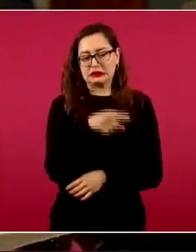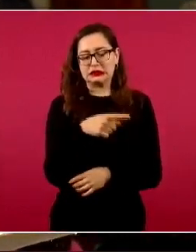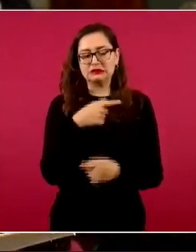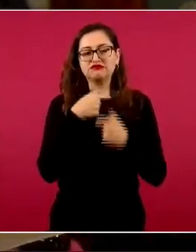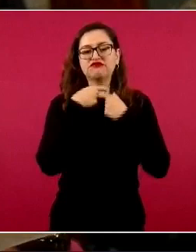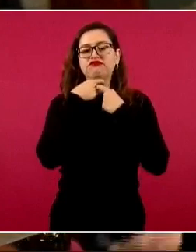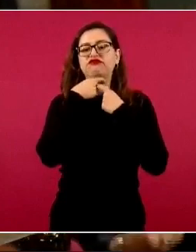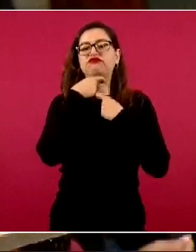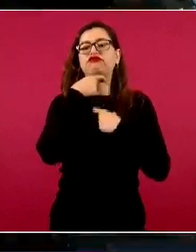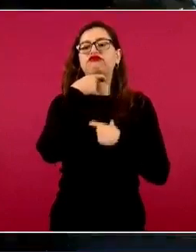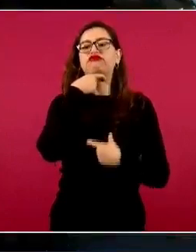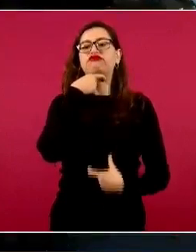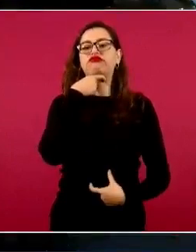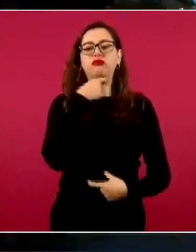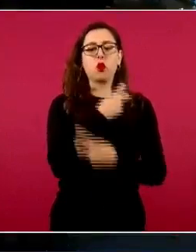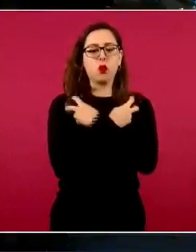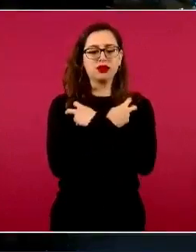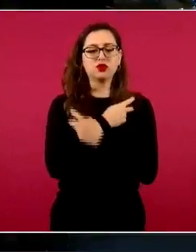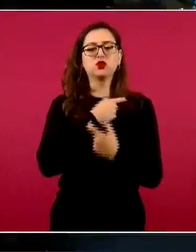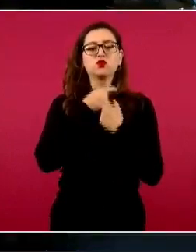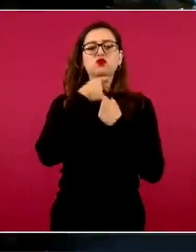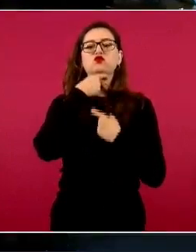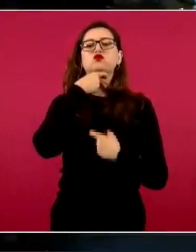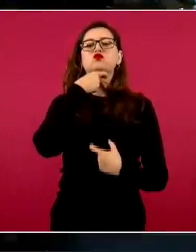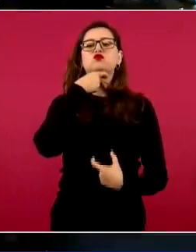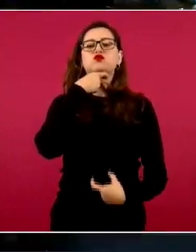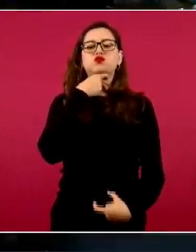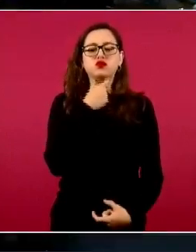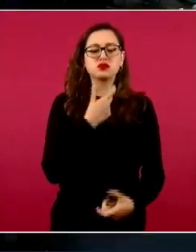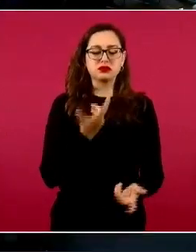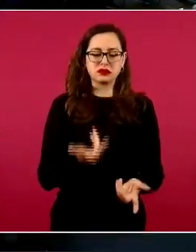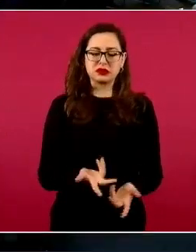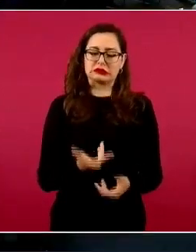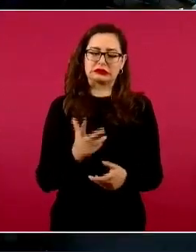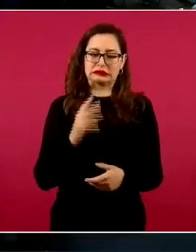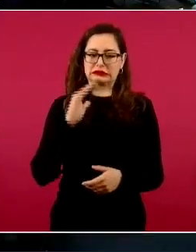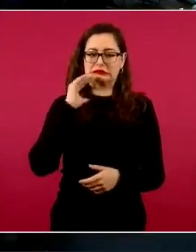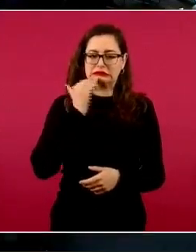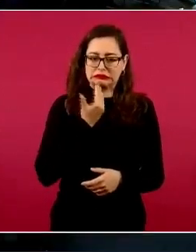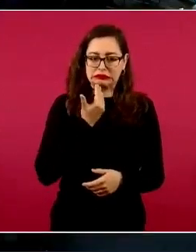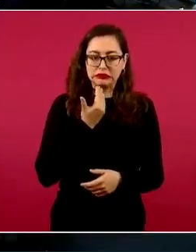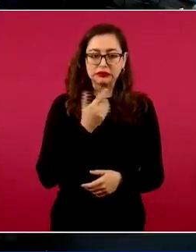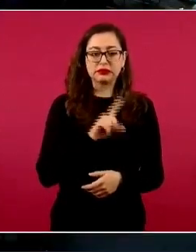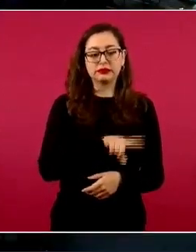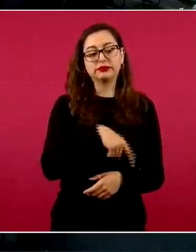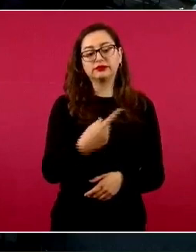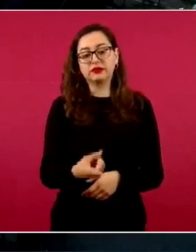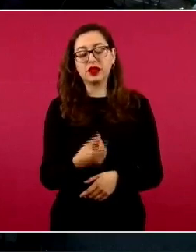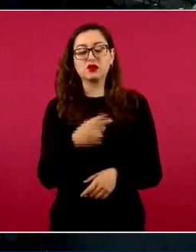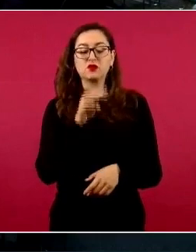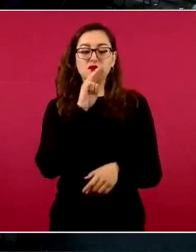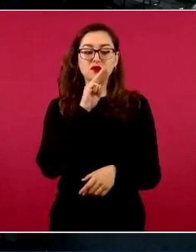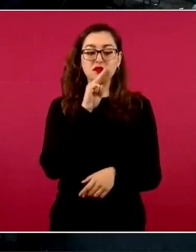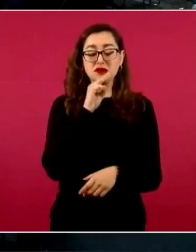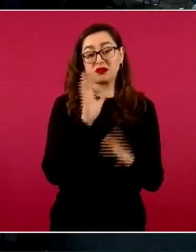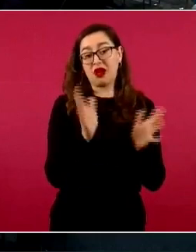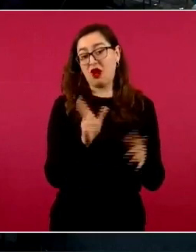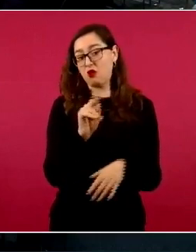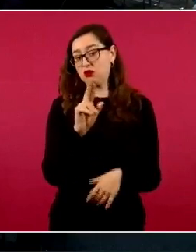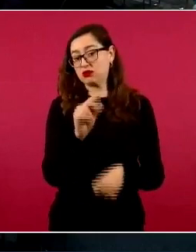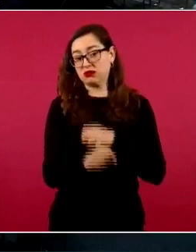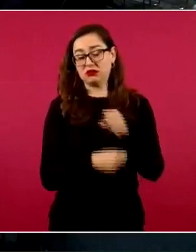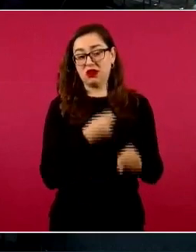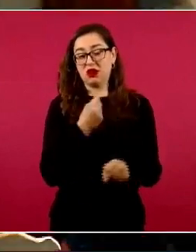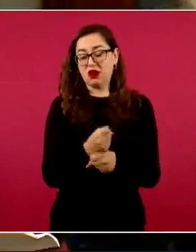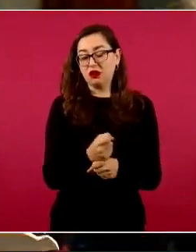en la columna. Pese a ello, cuida a su madre, que es una mujer octogenaria y que vive de